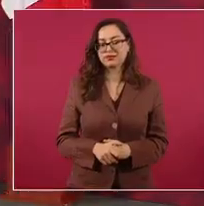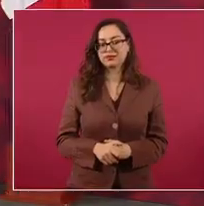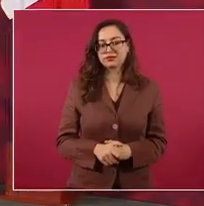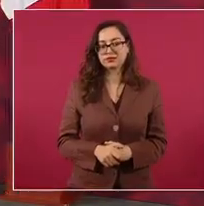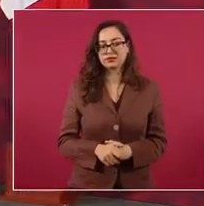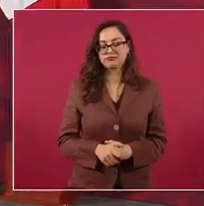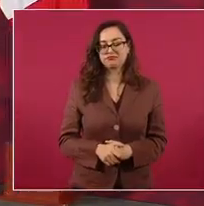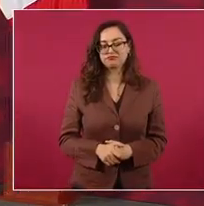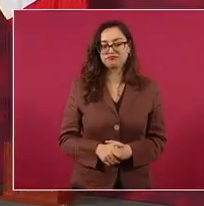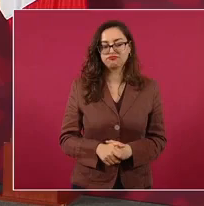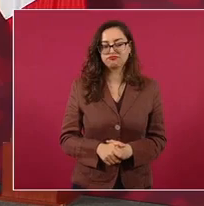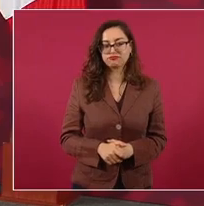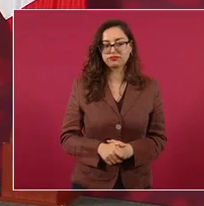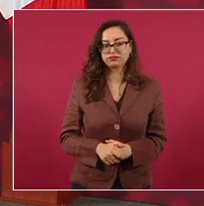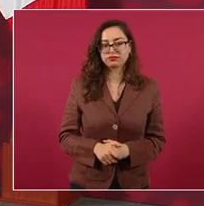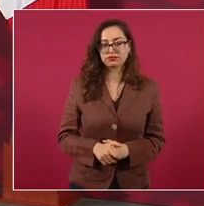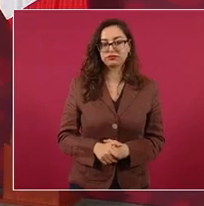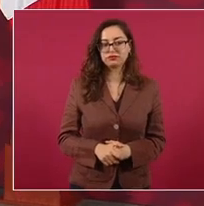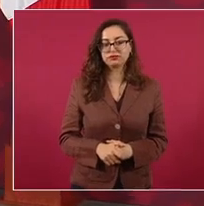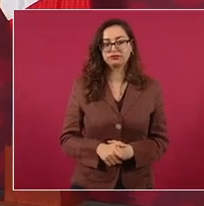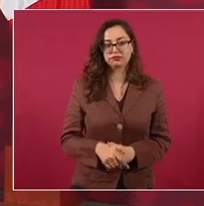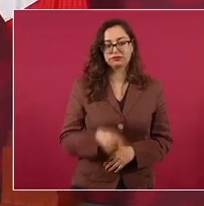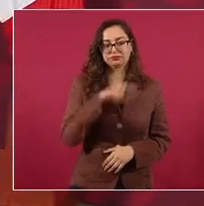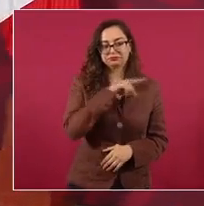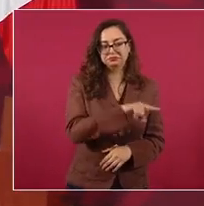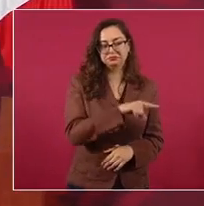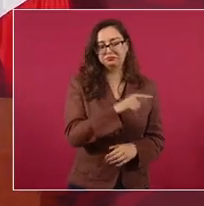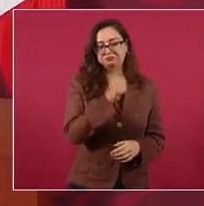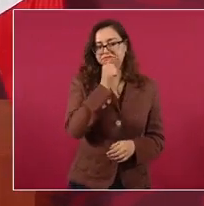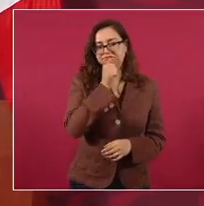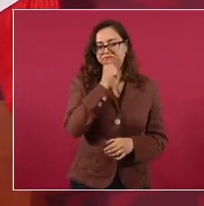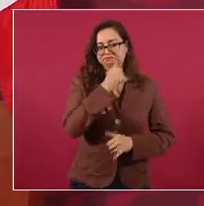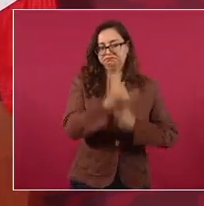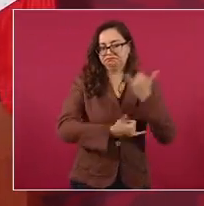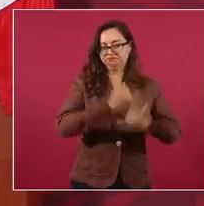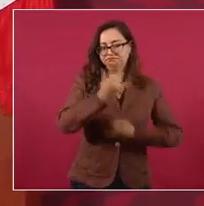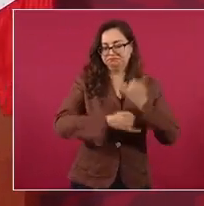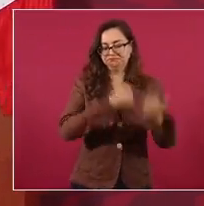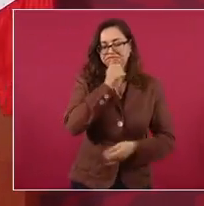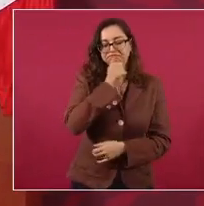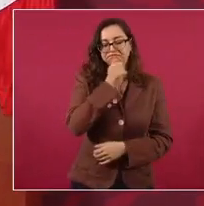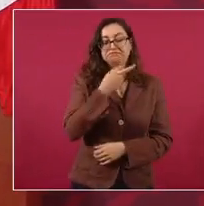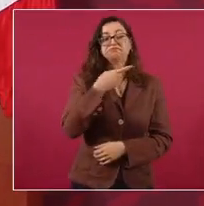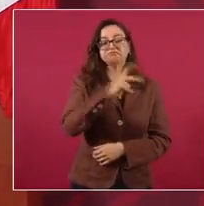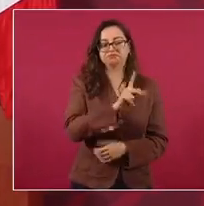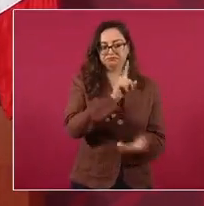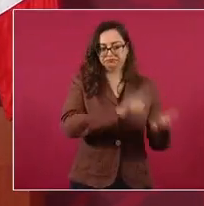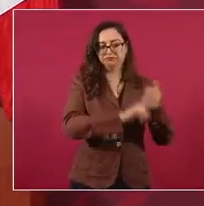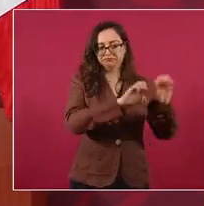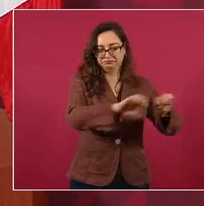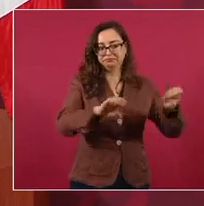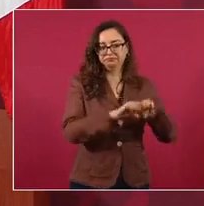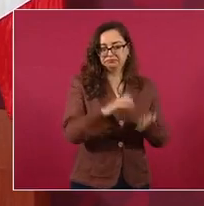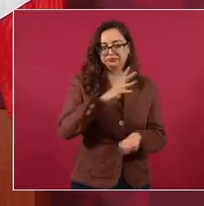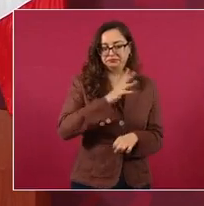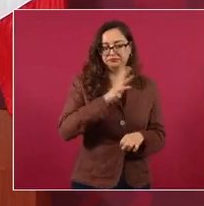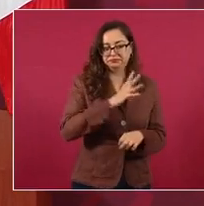han metido a pichar, pero es muy bueno.